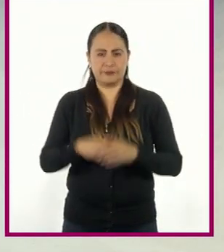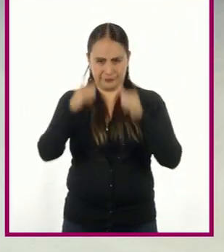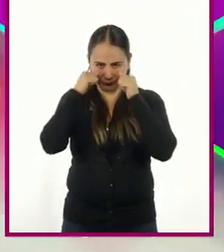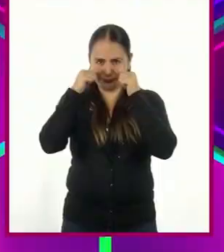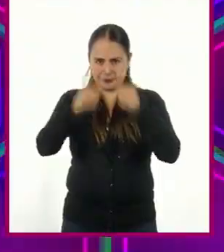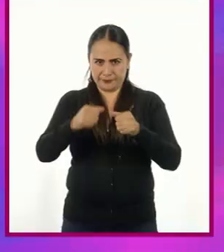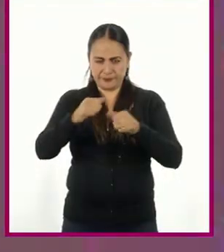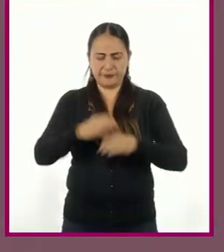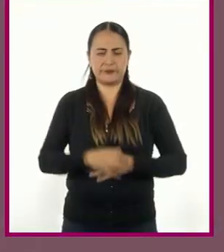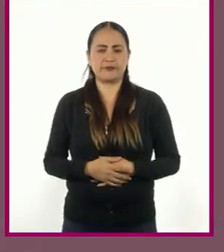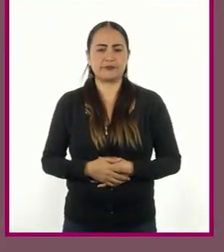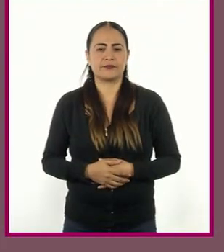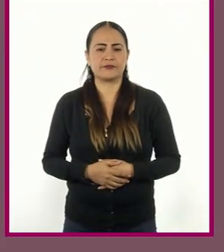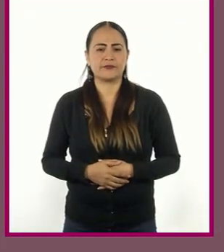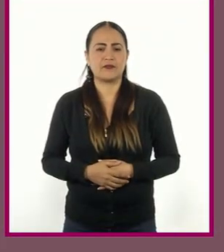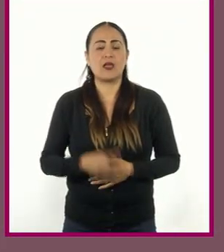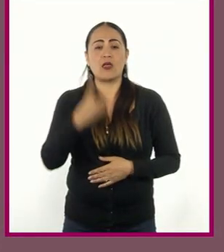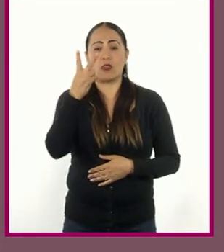atención.